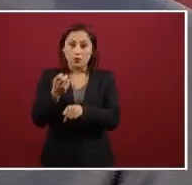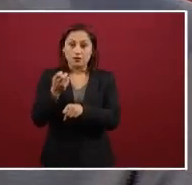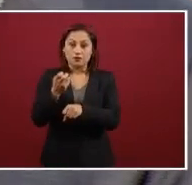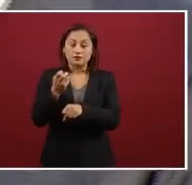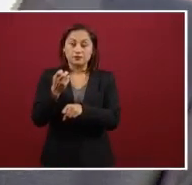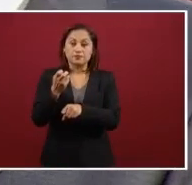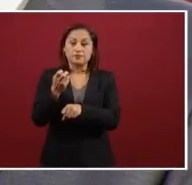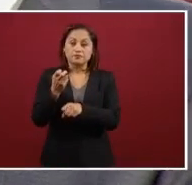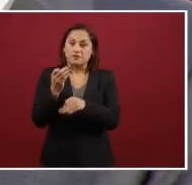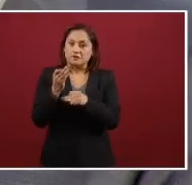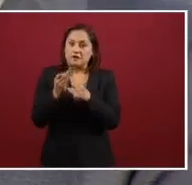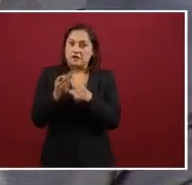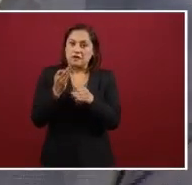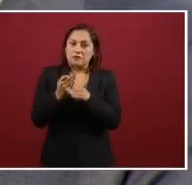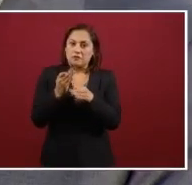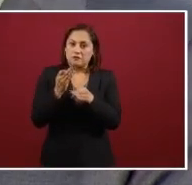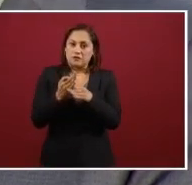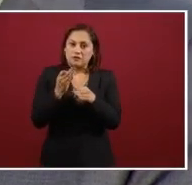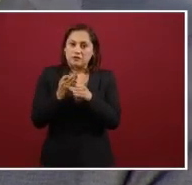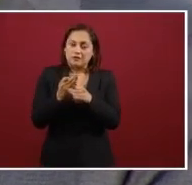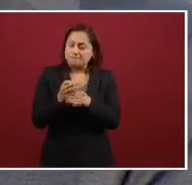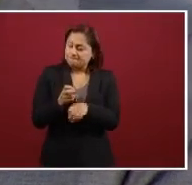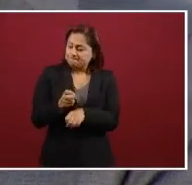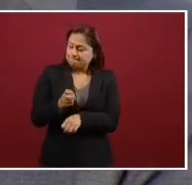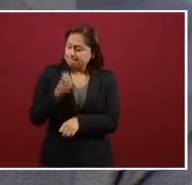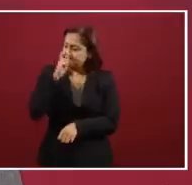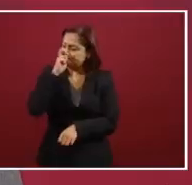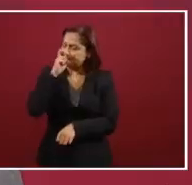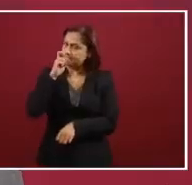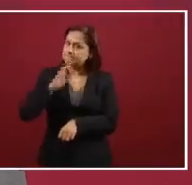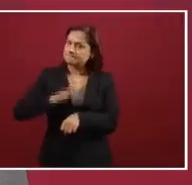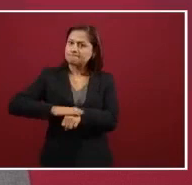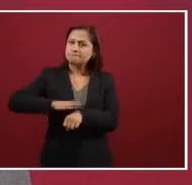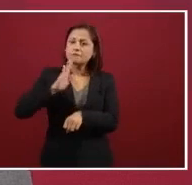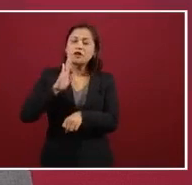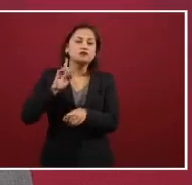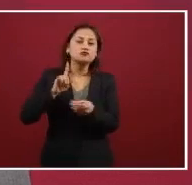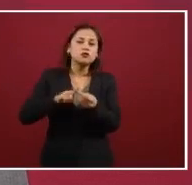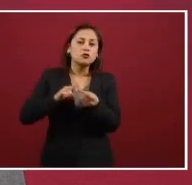todavía más enérgicos con los de arriba,